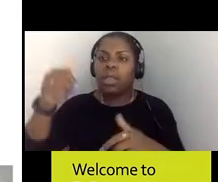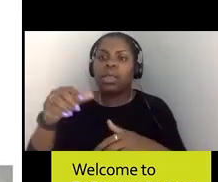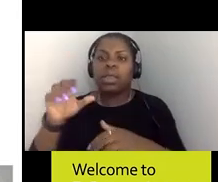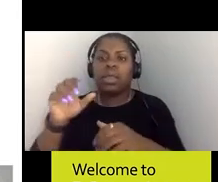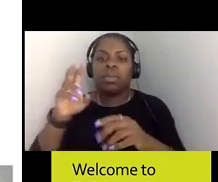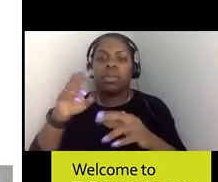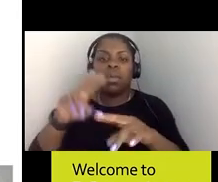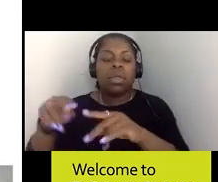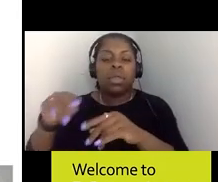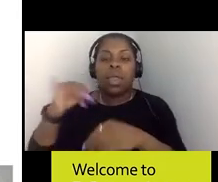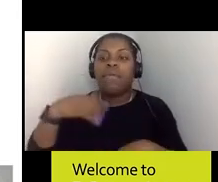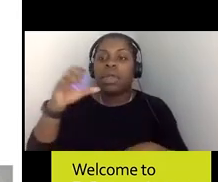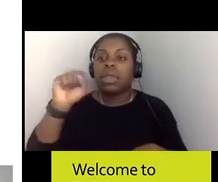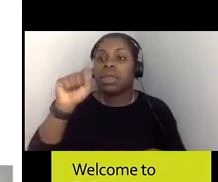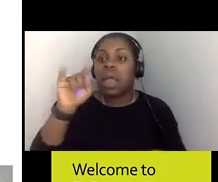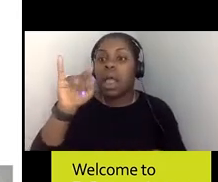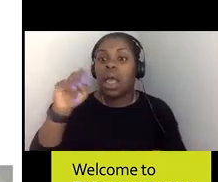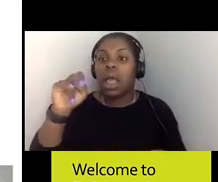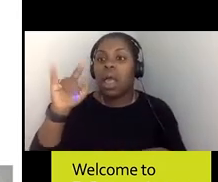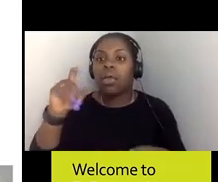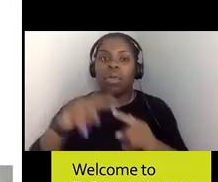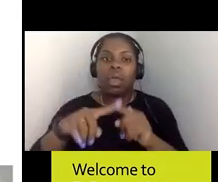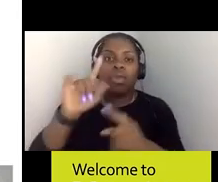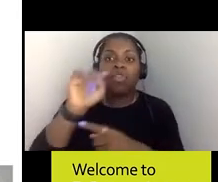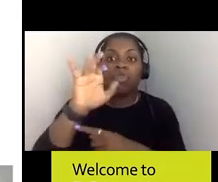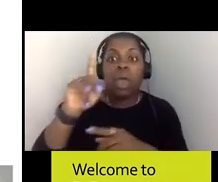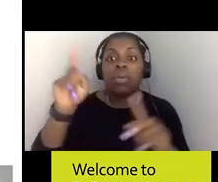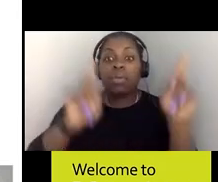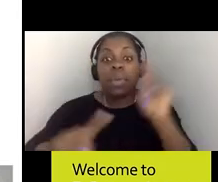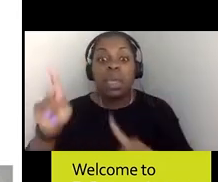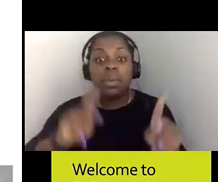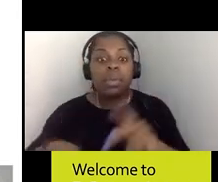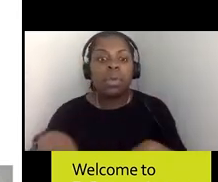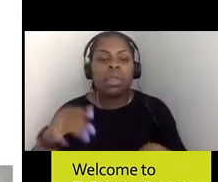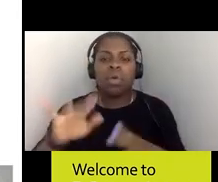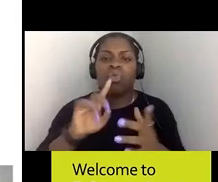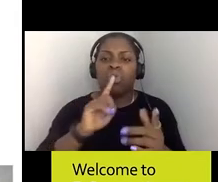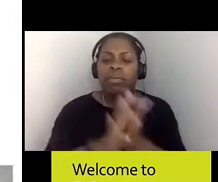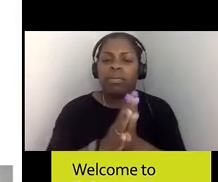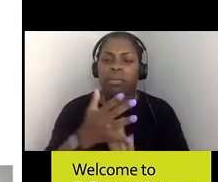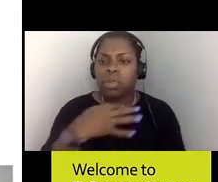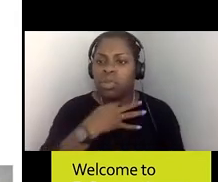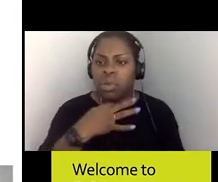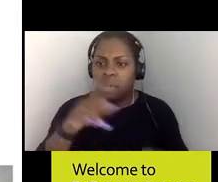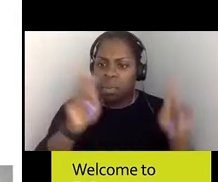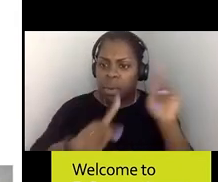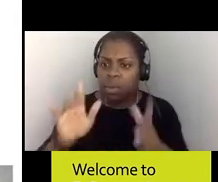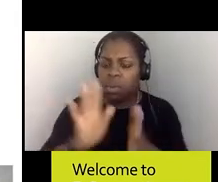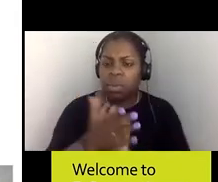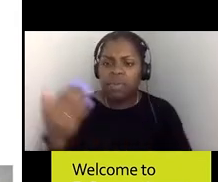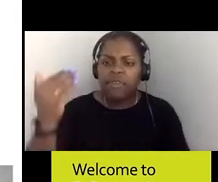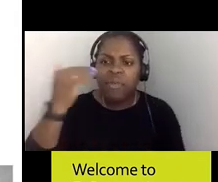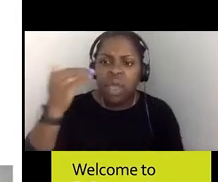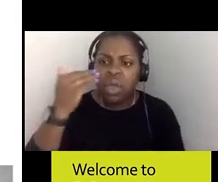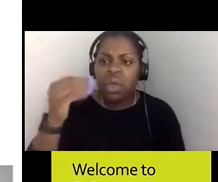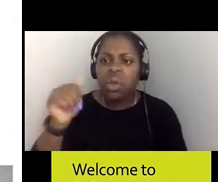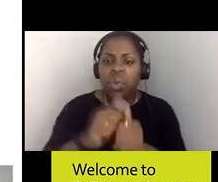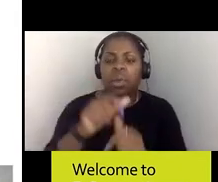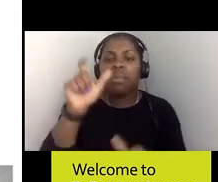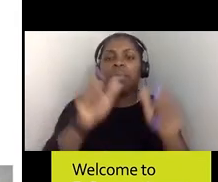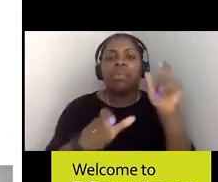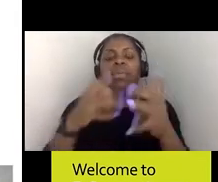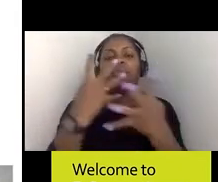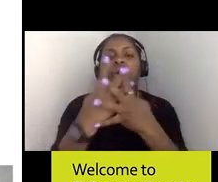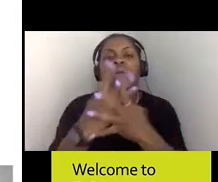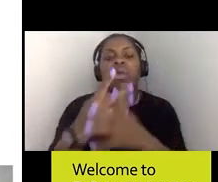de prisiones privadas en el mundo. Tenemos un subsidiario de Securism, y para personas que